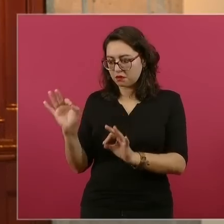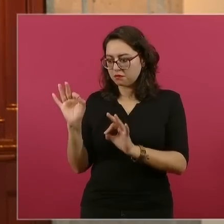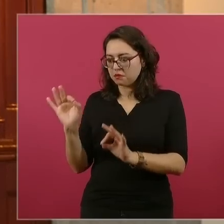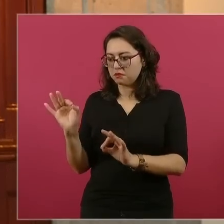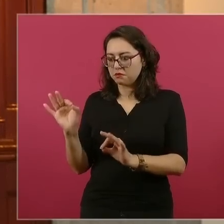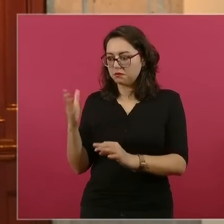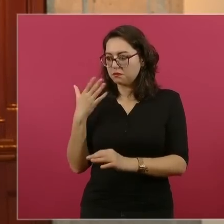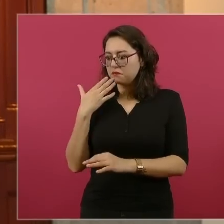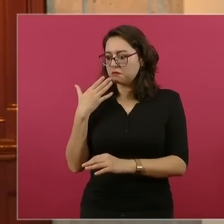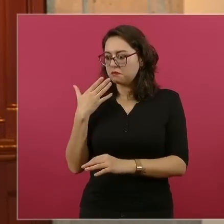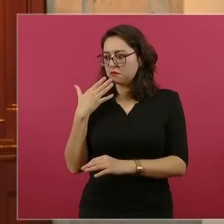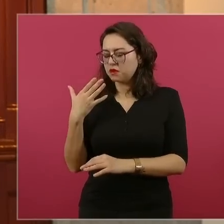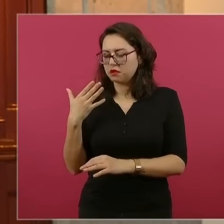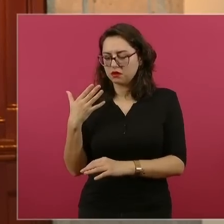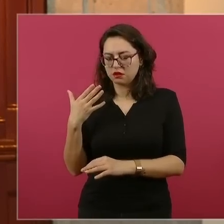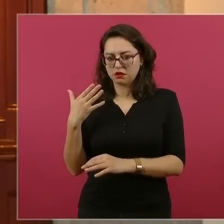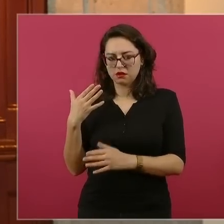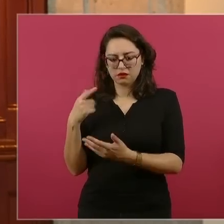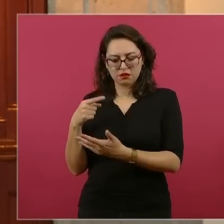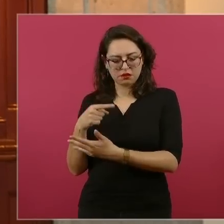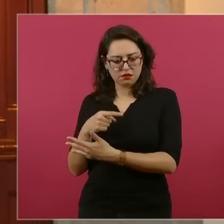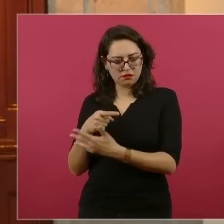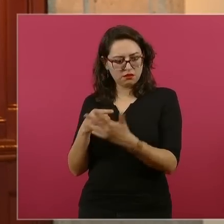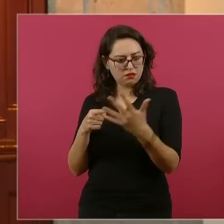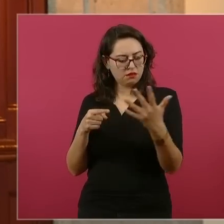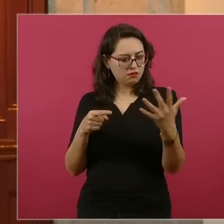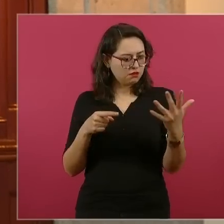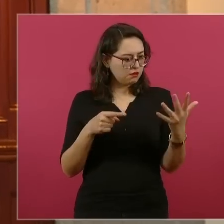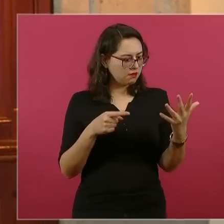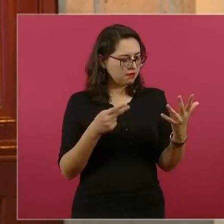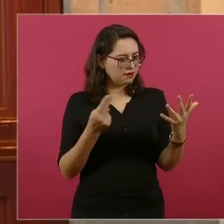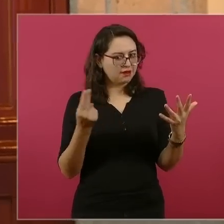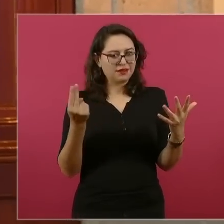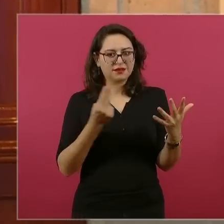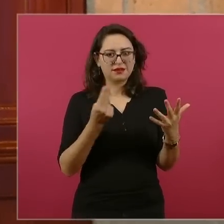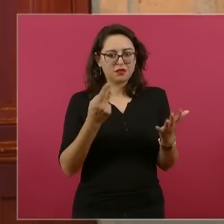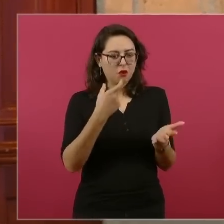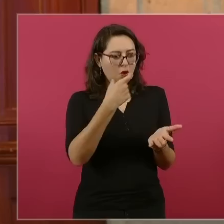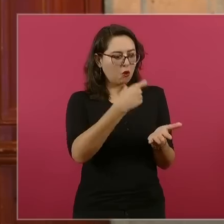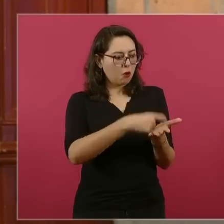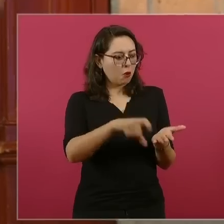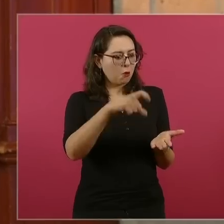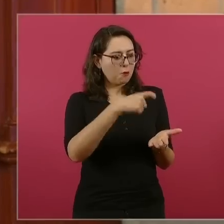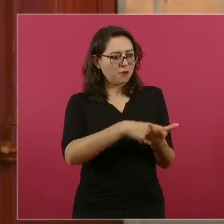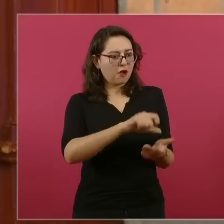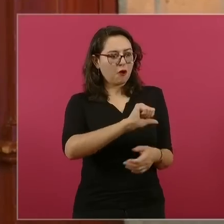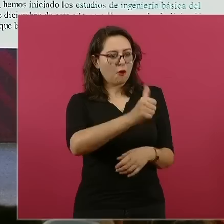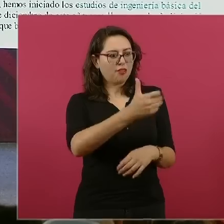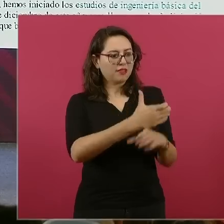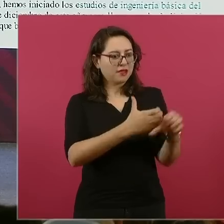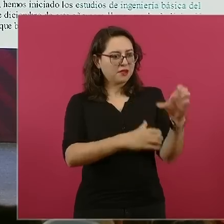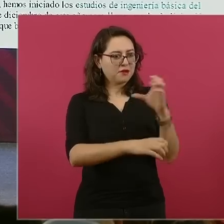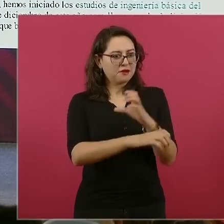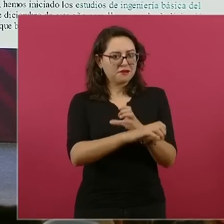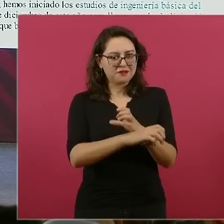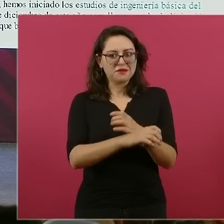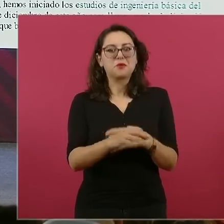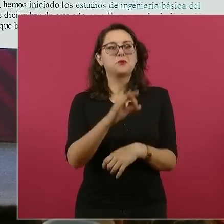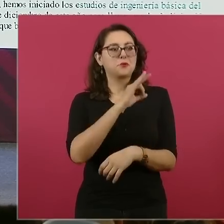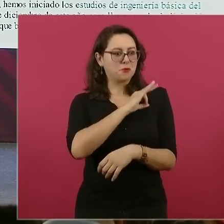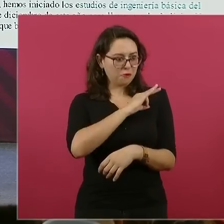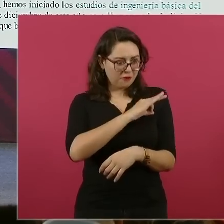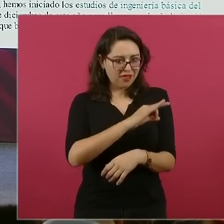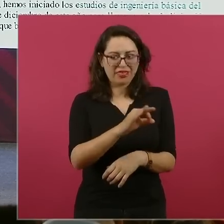de mil géneros que hoy es insignificante aumentará en proporciones colosales. Y la industria,